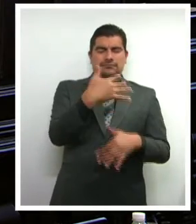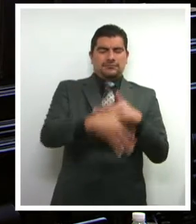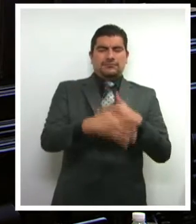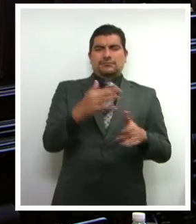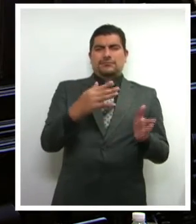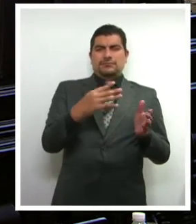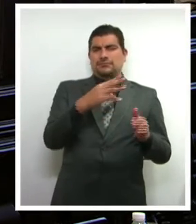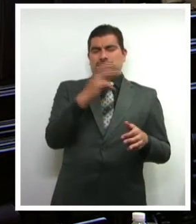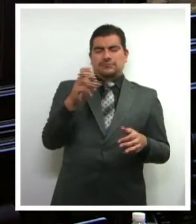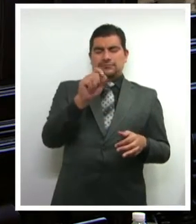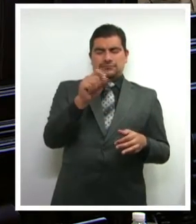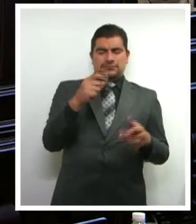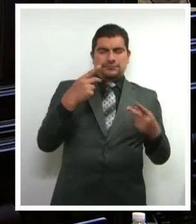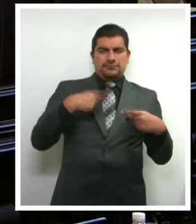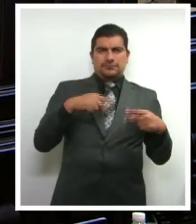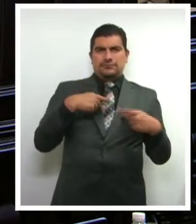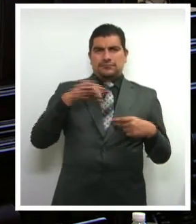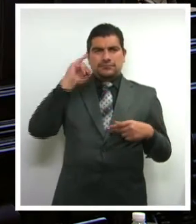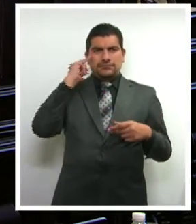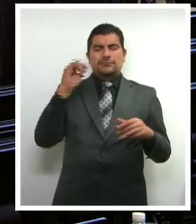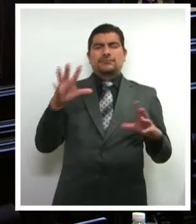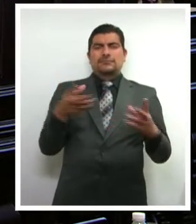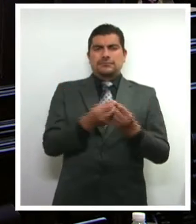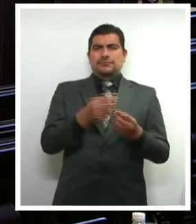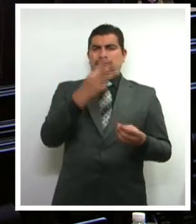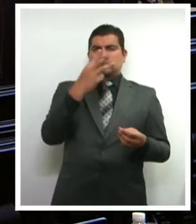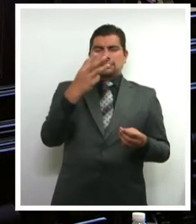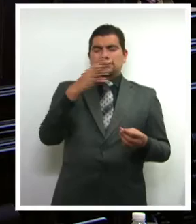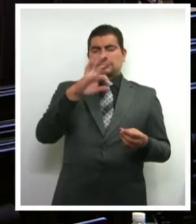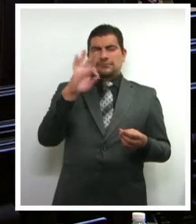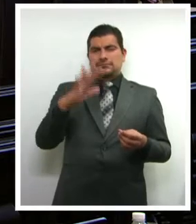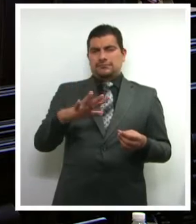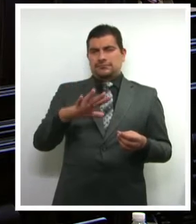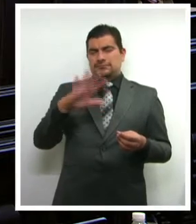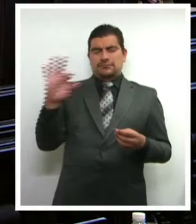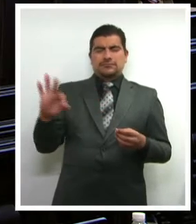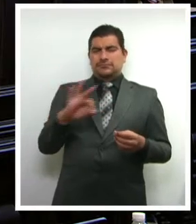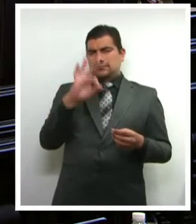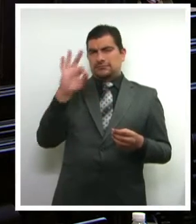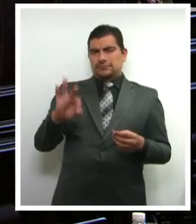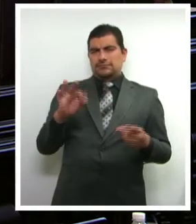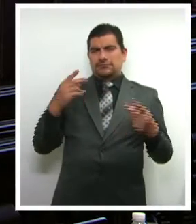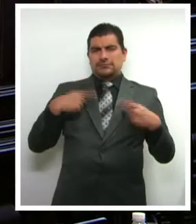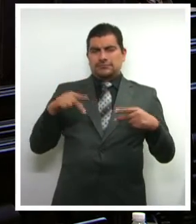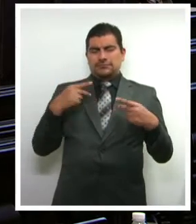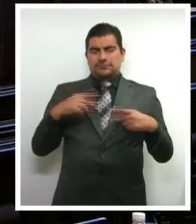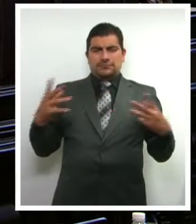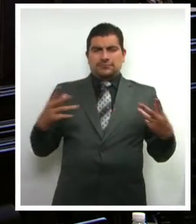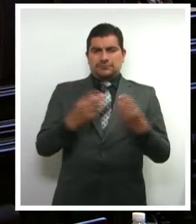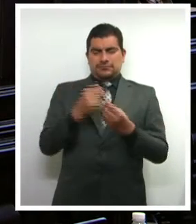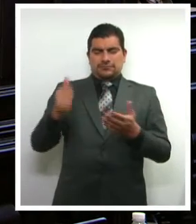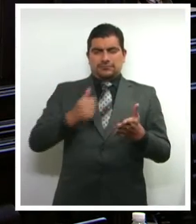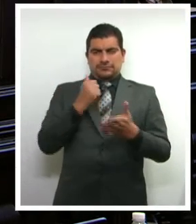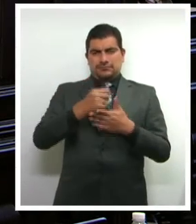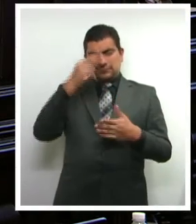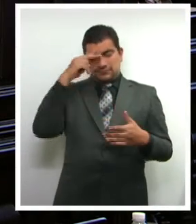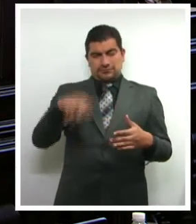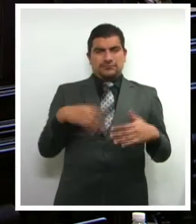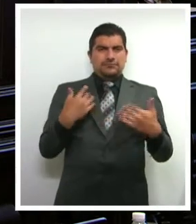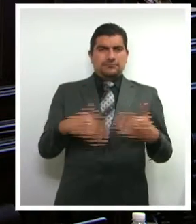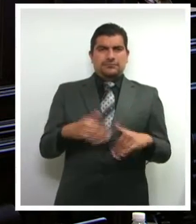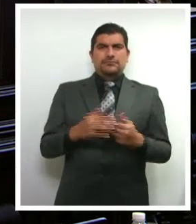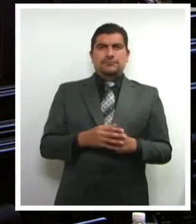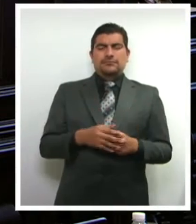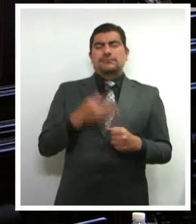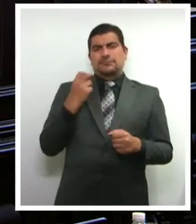315,320 indígenas, esto es el 3.5 del total de personas que habitan en la Ciudad de México.